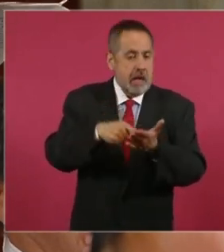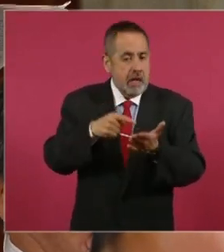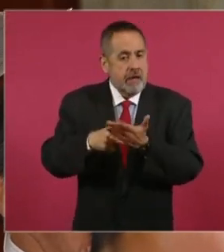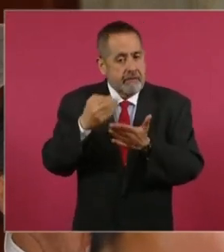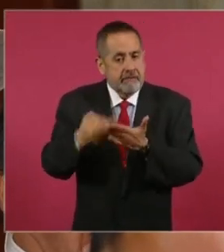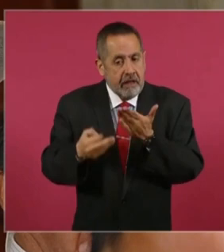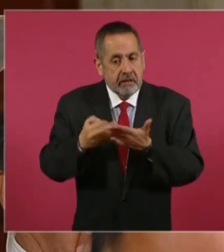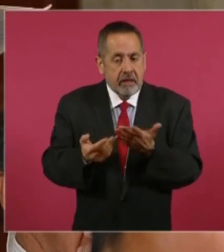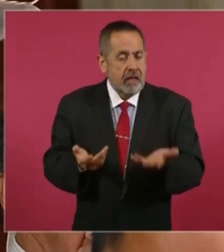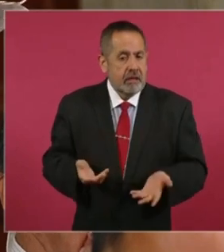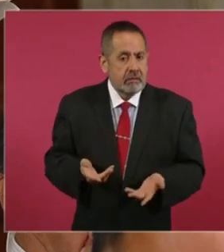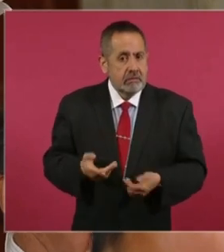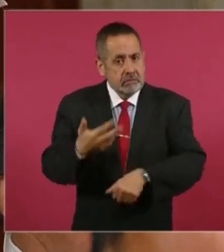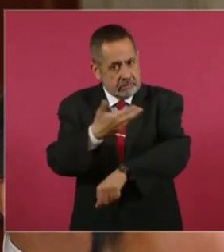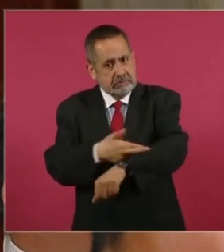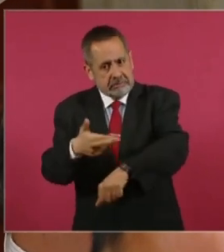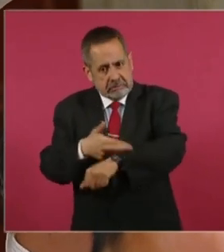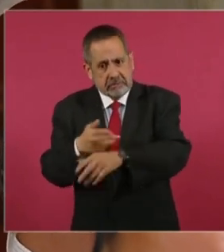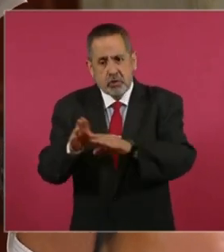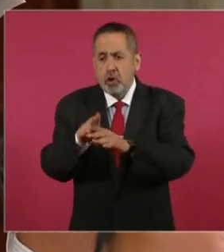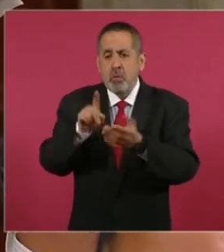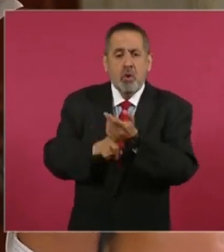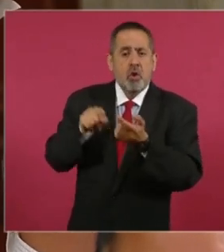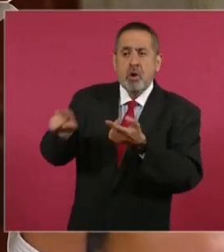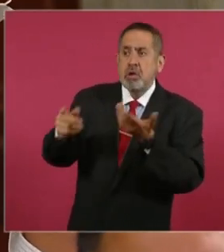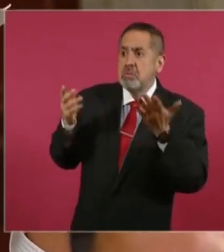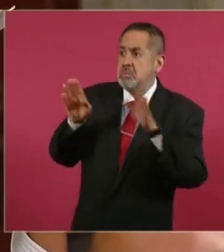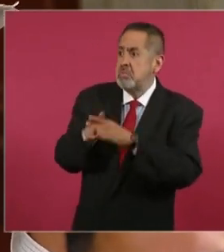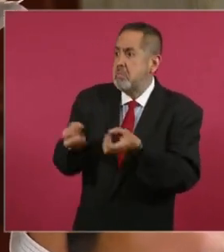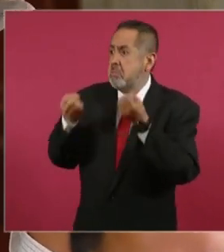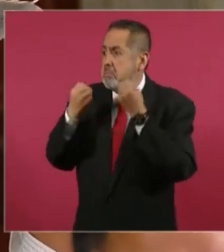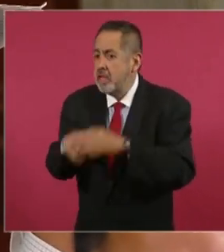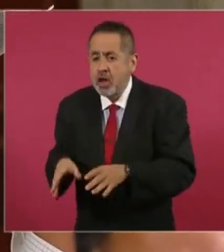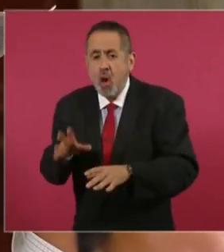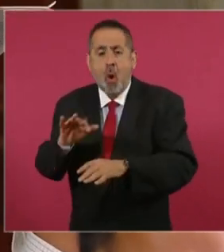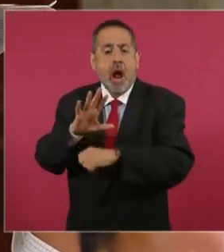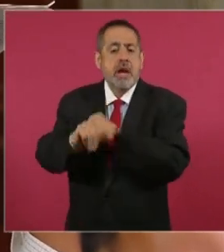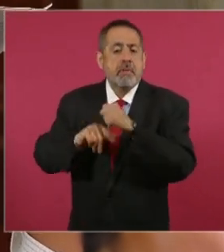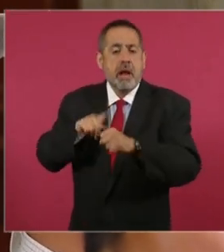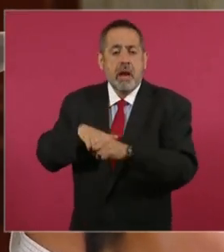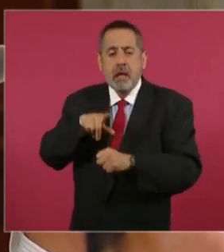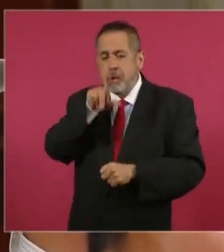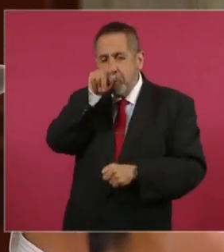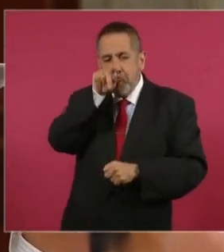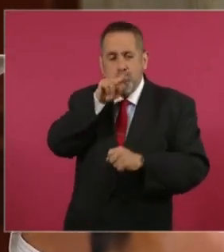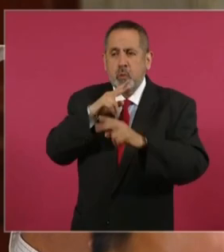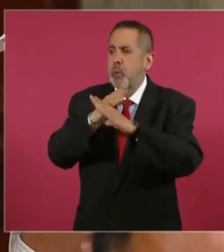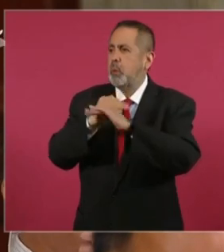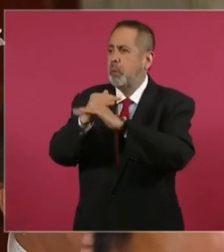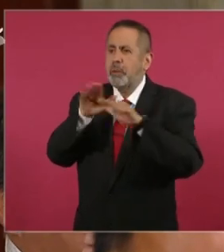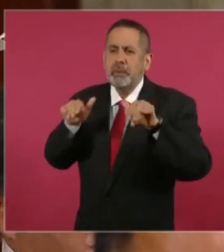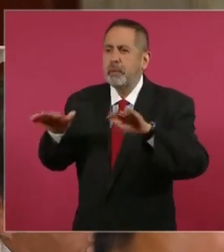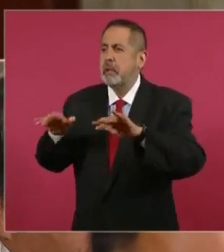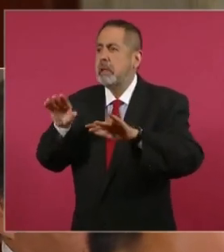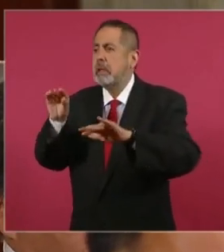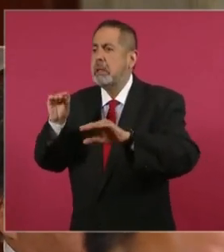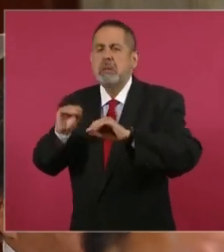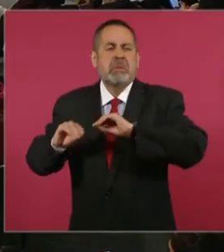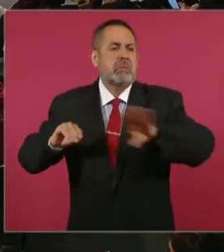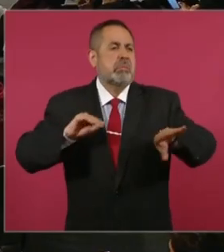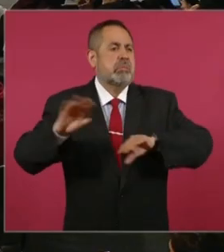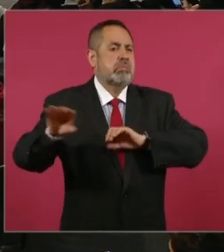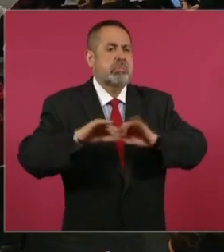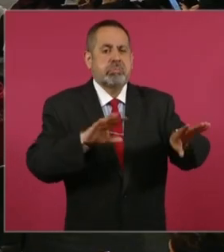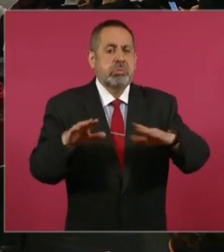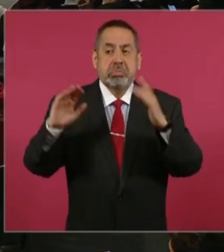este trámite al caso del aviario El Nido antes de que se han repartido los animales entre quién sabe quién? ¿Hay seguimiento